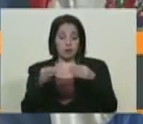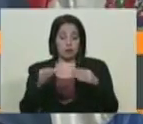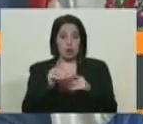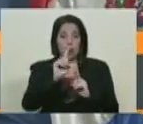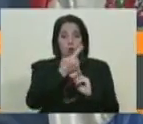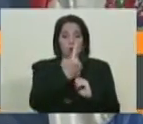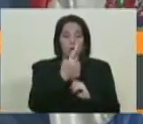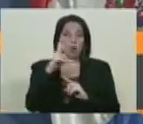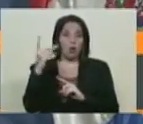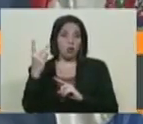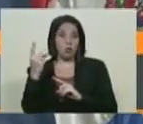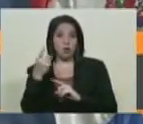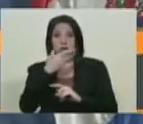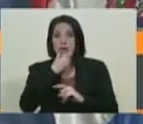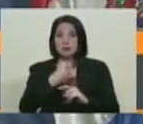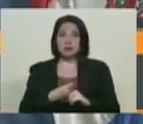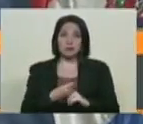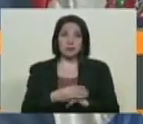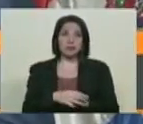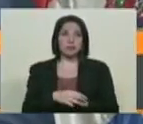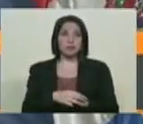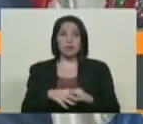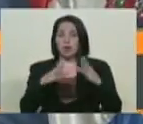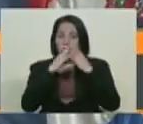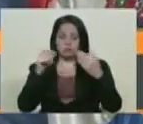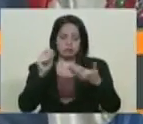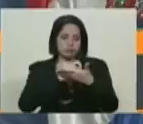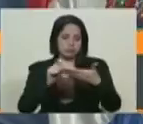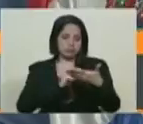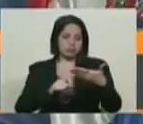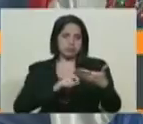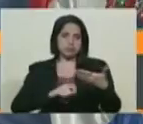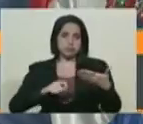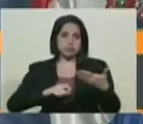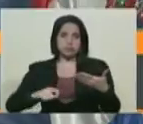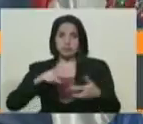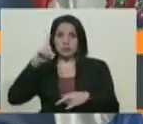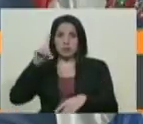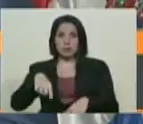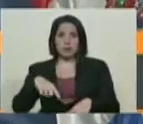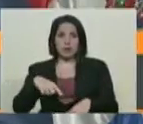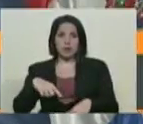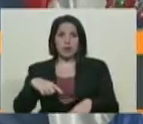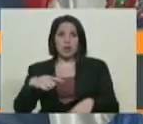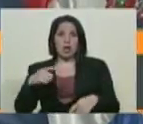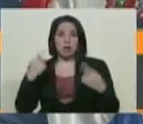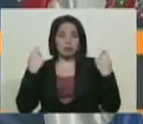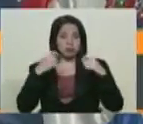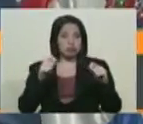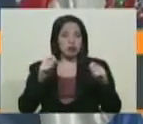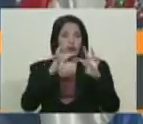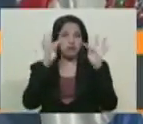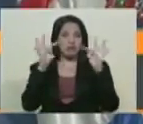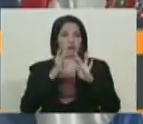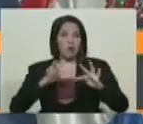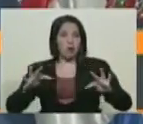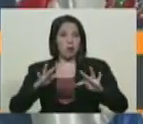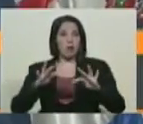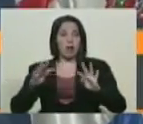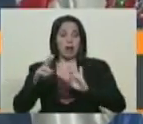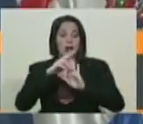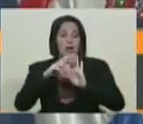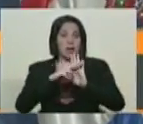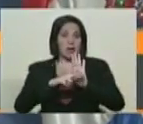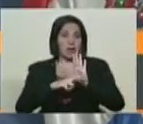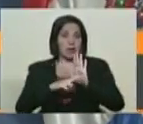2, que es tanto la agenda como también la parte de la metodología y las reglas que van